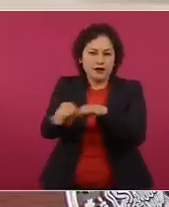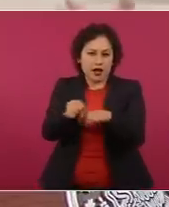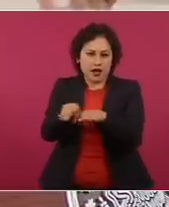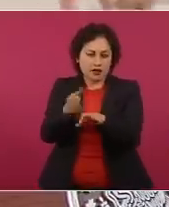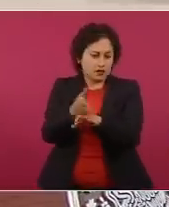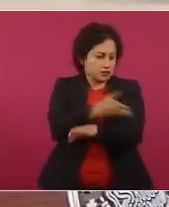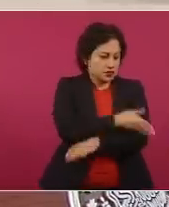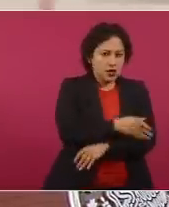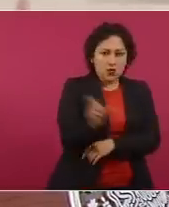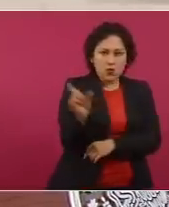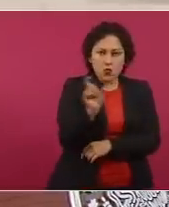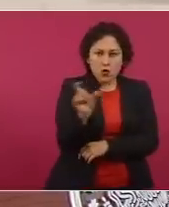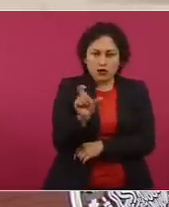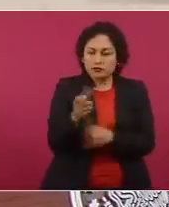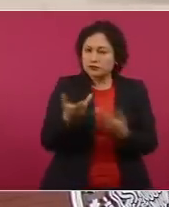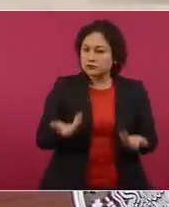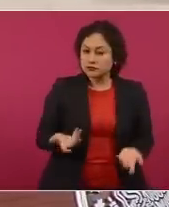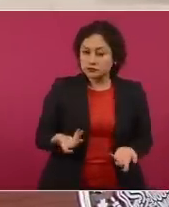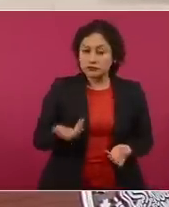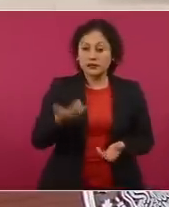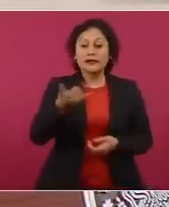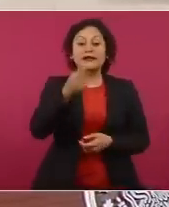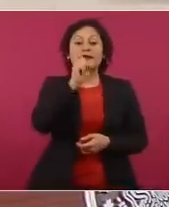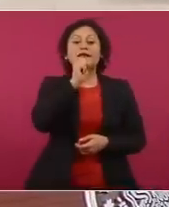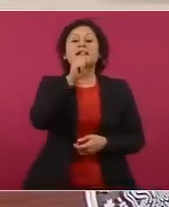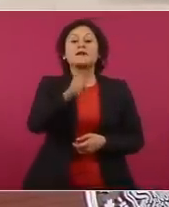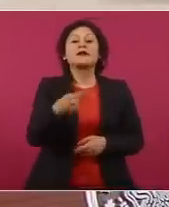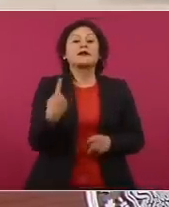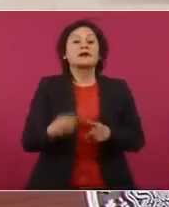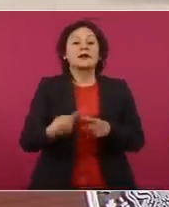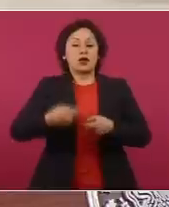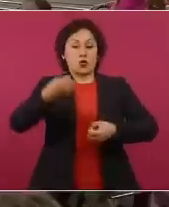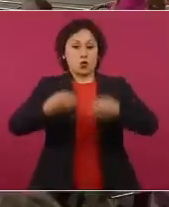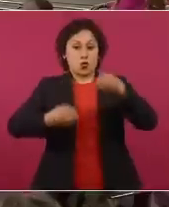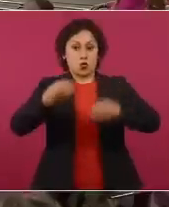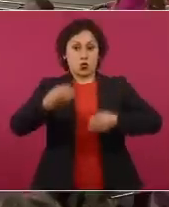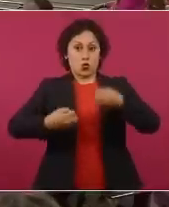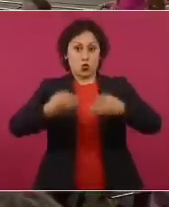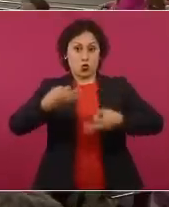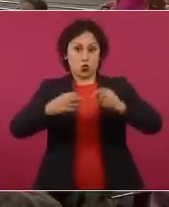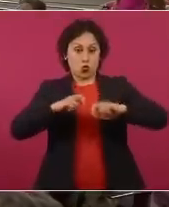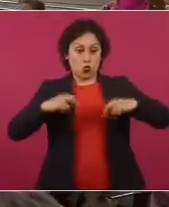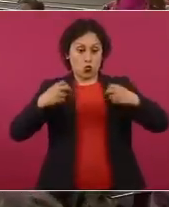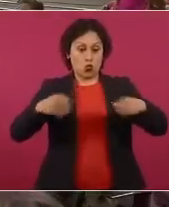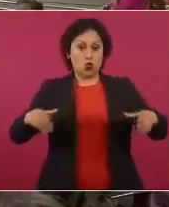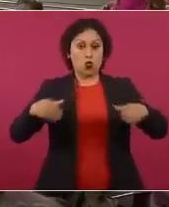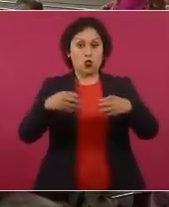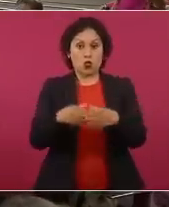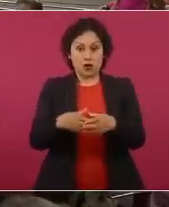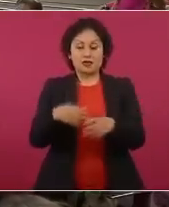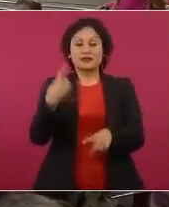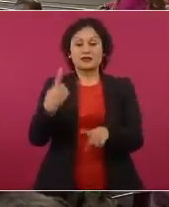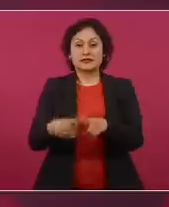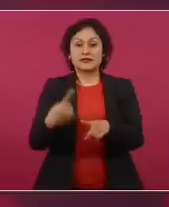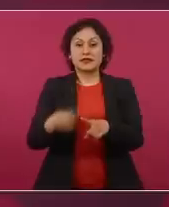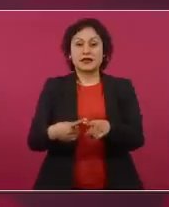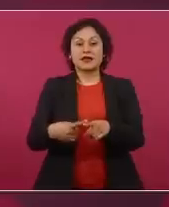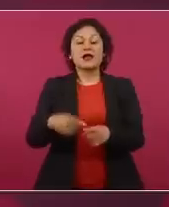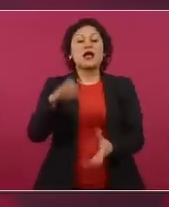que un juez, un magistrado de la corte, descongela las cuentas de la esposa de García